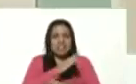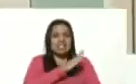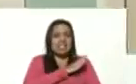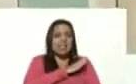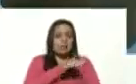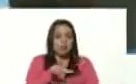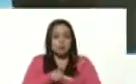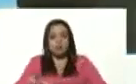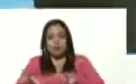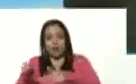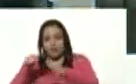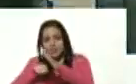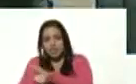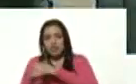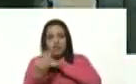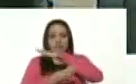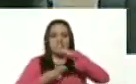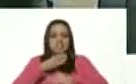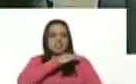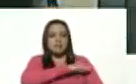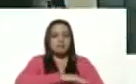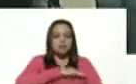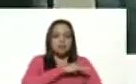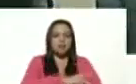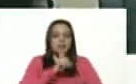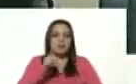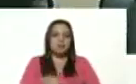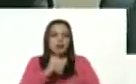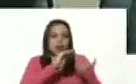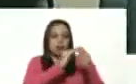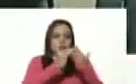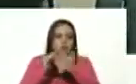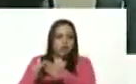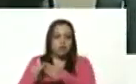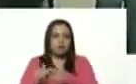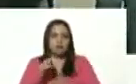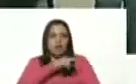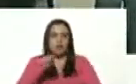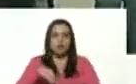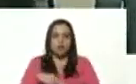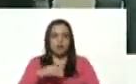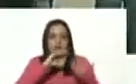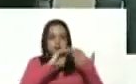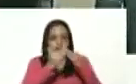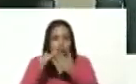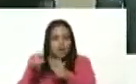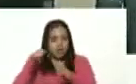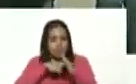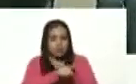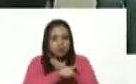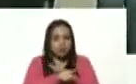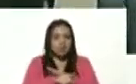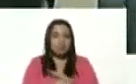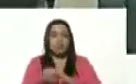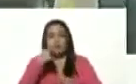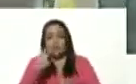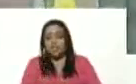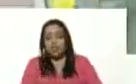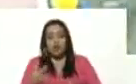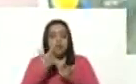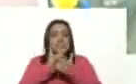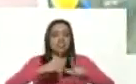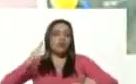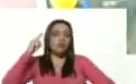el espacio dentro de nuestra base de misiones, dentro de nuestra comuna, para nuestro barrio, presidente. Y como dijo nuestro libertador